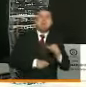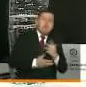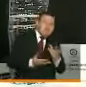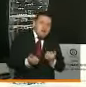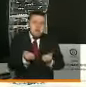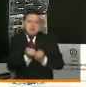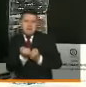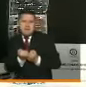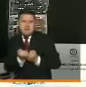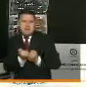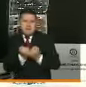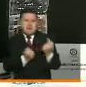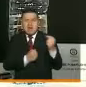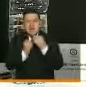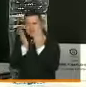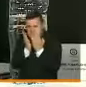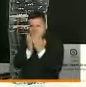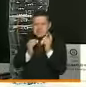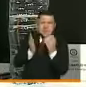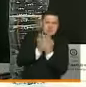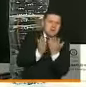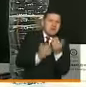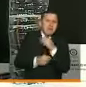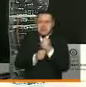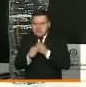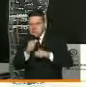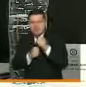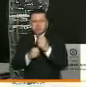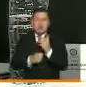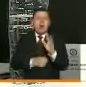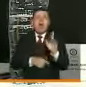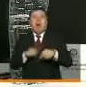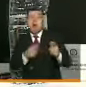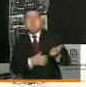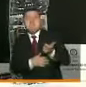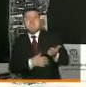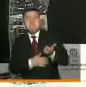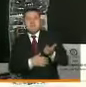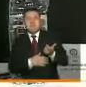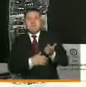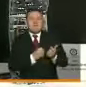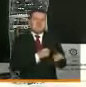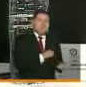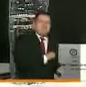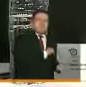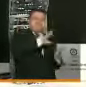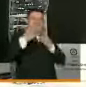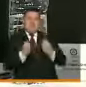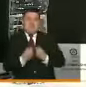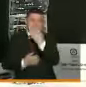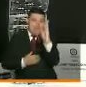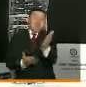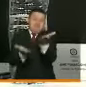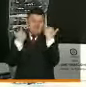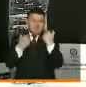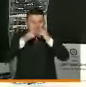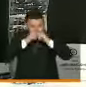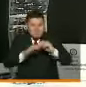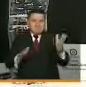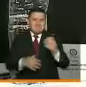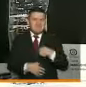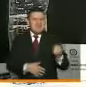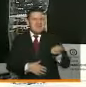que vienen a estudiar o que son jubilados que se muden a barranquilla y estaremos haciendo ese lanzamiento